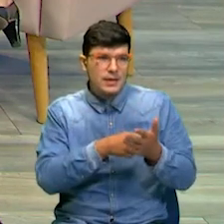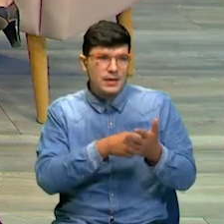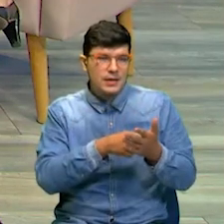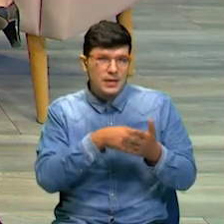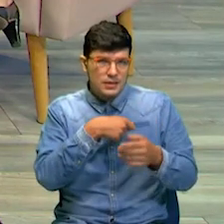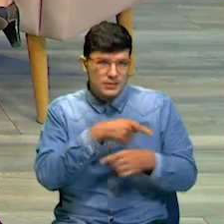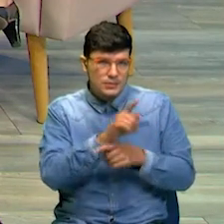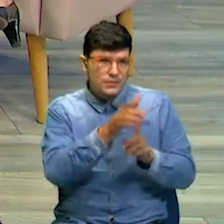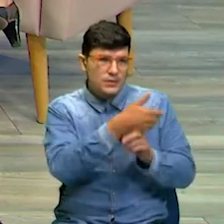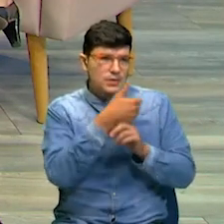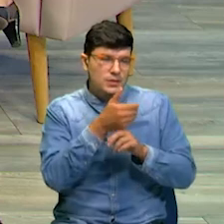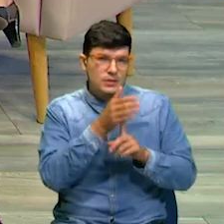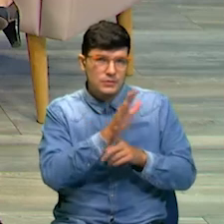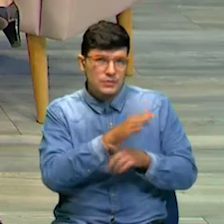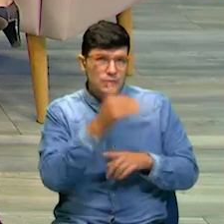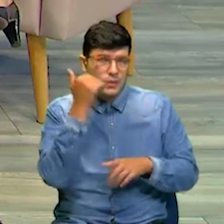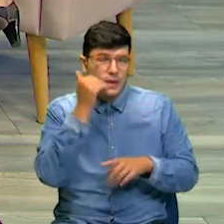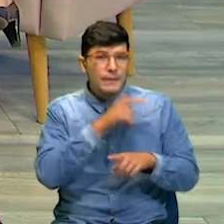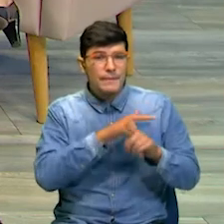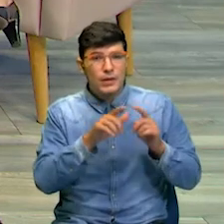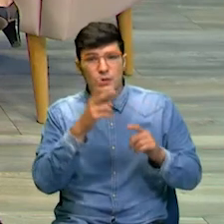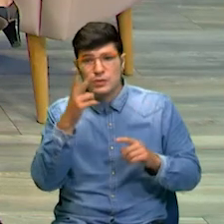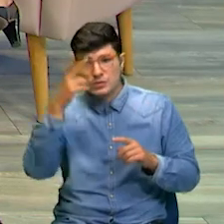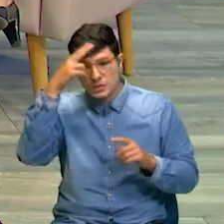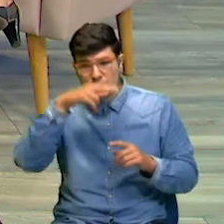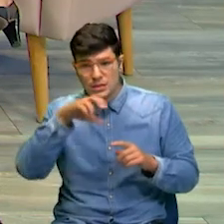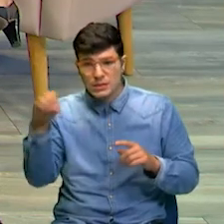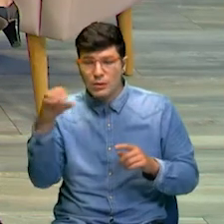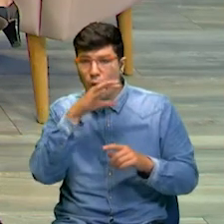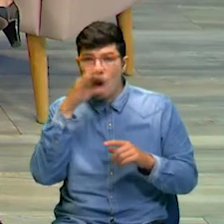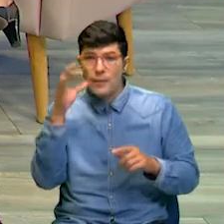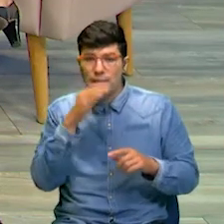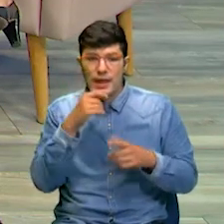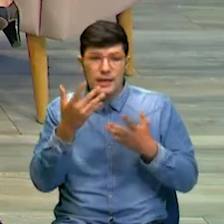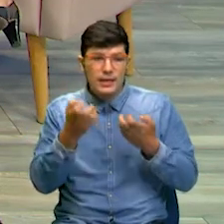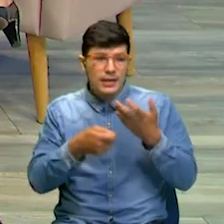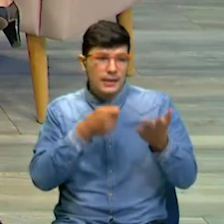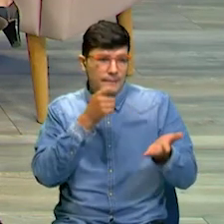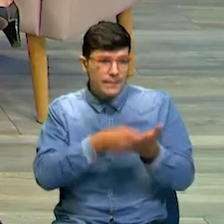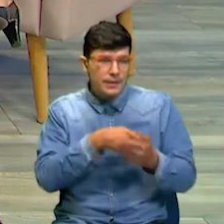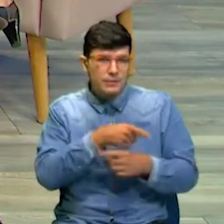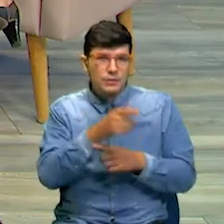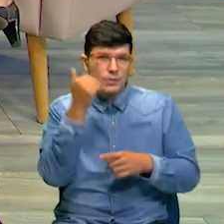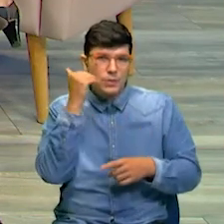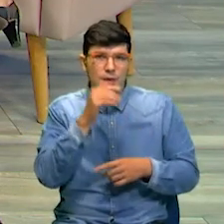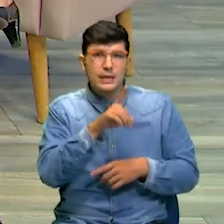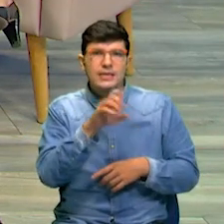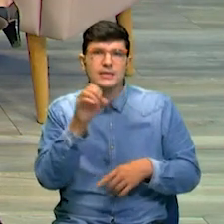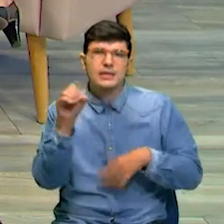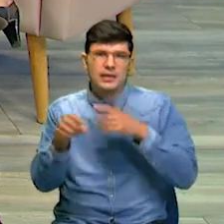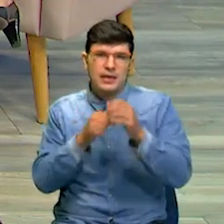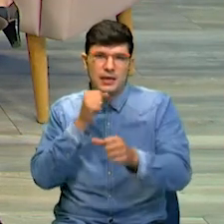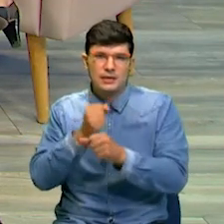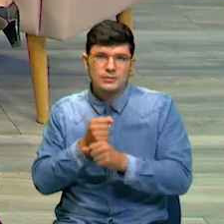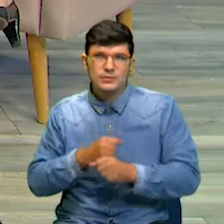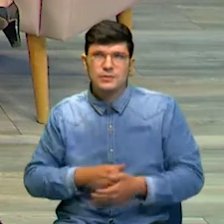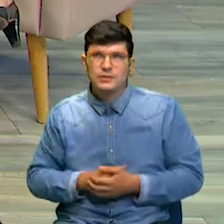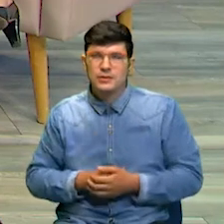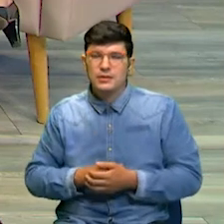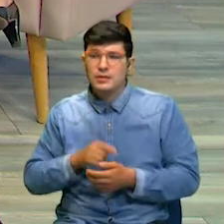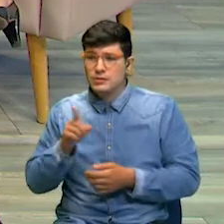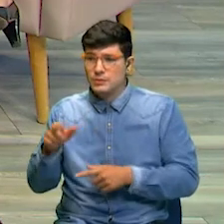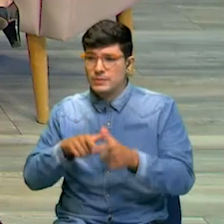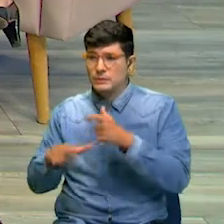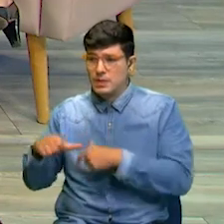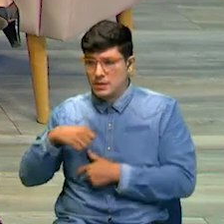le pagan la guardería. ¿Sí? Pero tuvo dos hijos hombres y eso no quieren aportar ni cinco. La señora tiene 100 años. Dios. Y ellos tienen